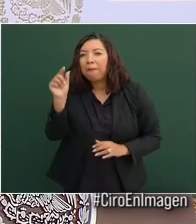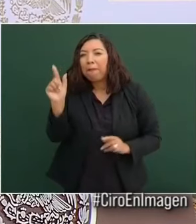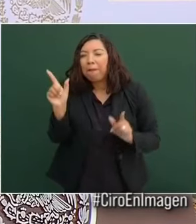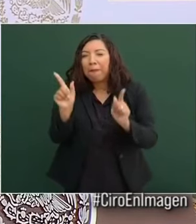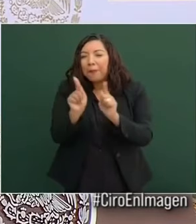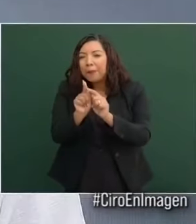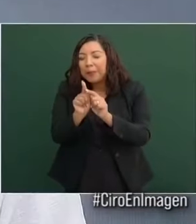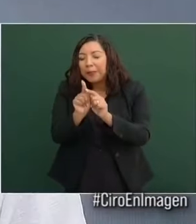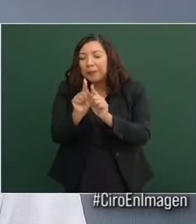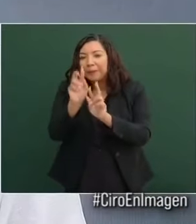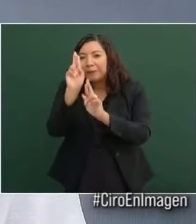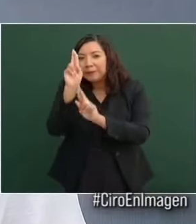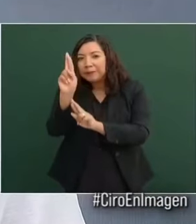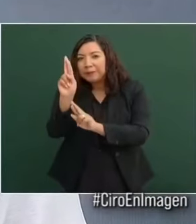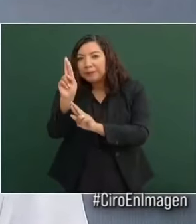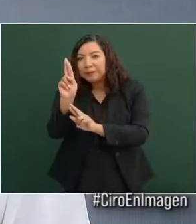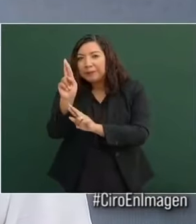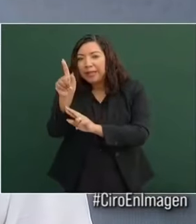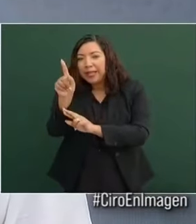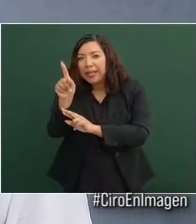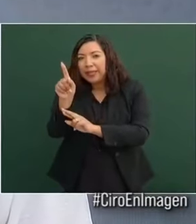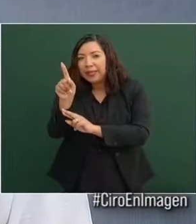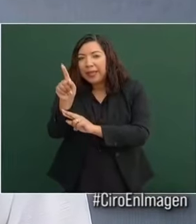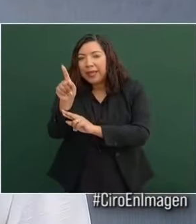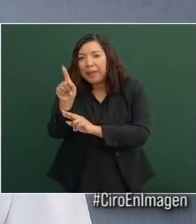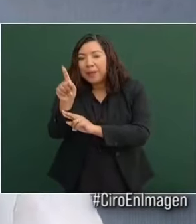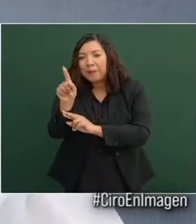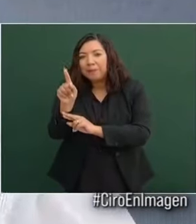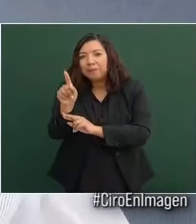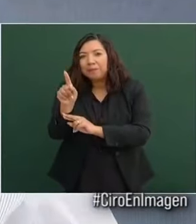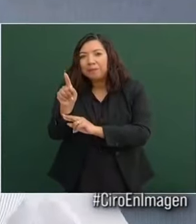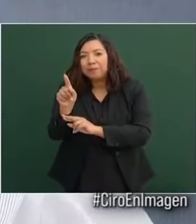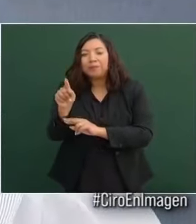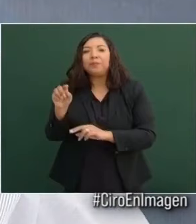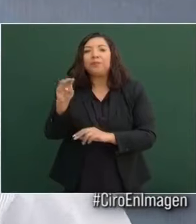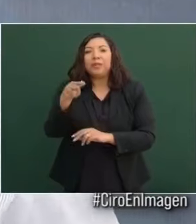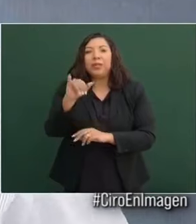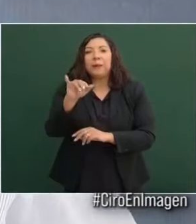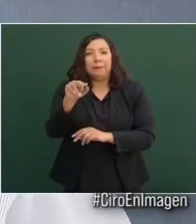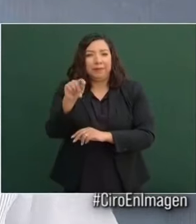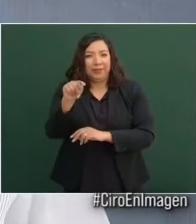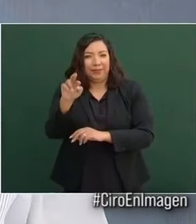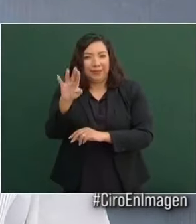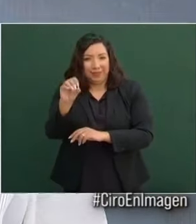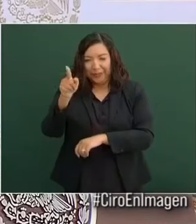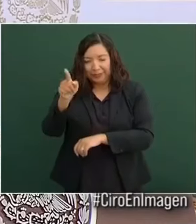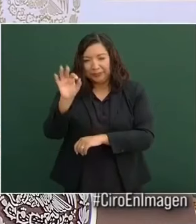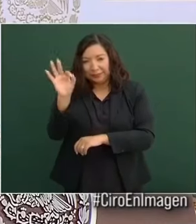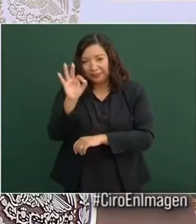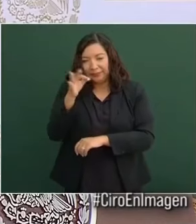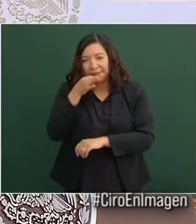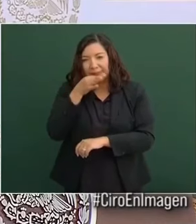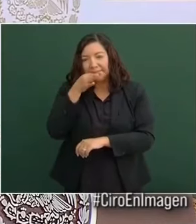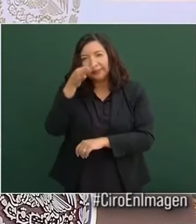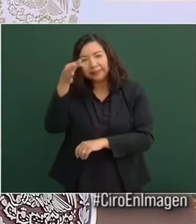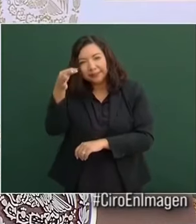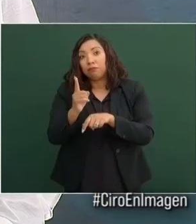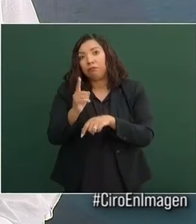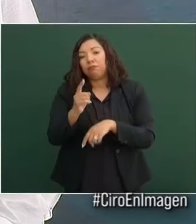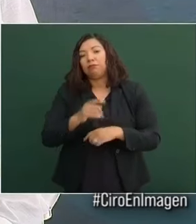respetuoso al primer ministro, porque nosotros les